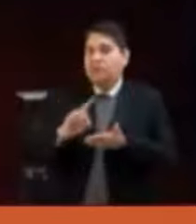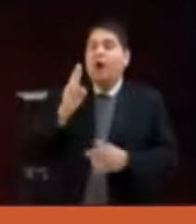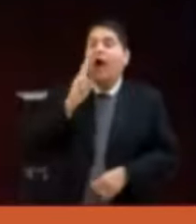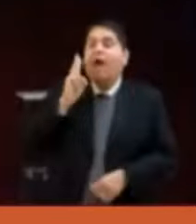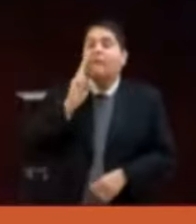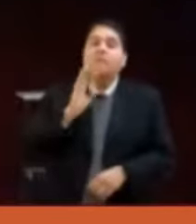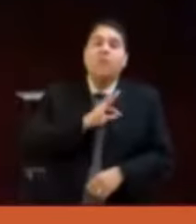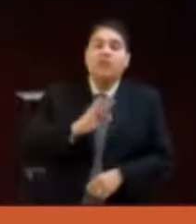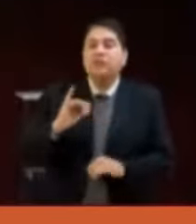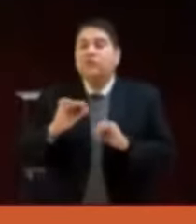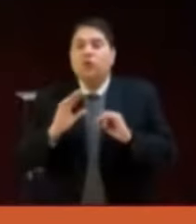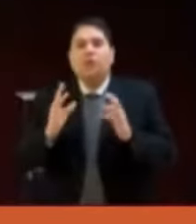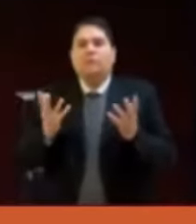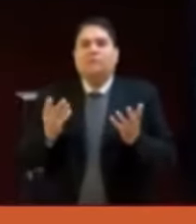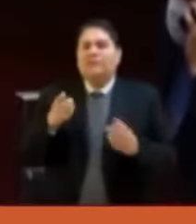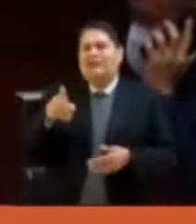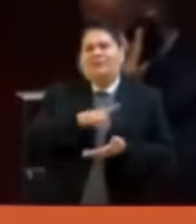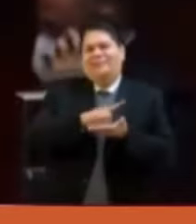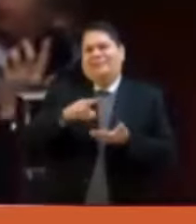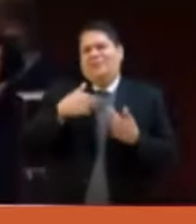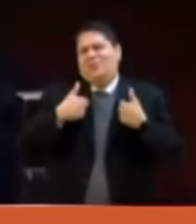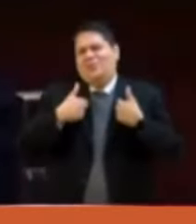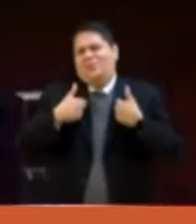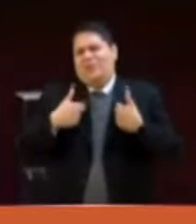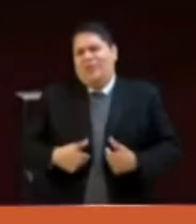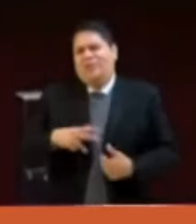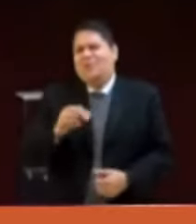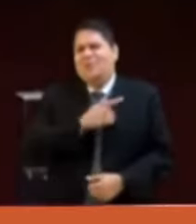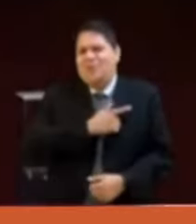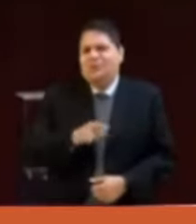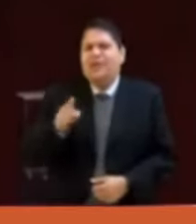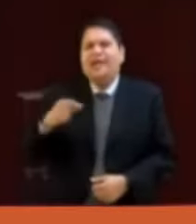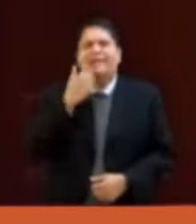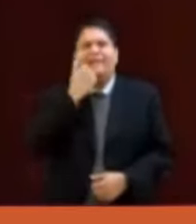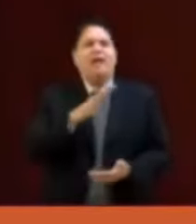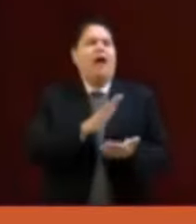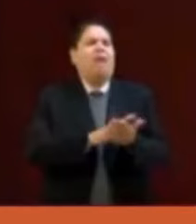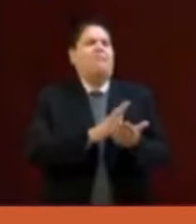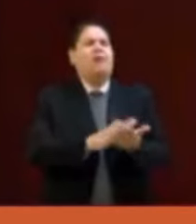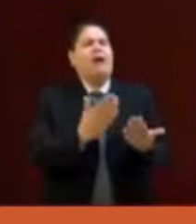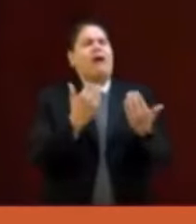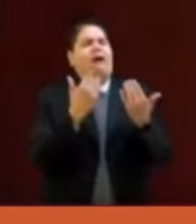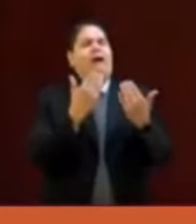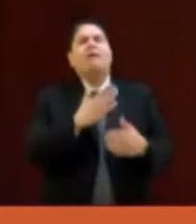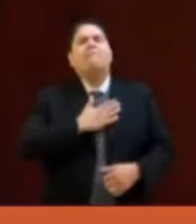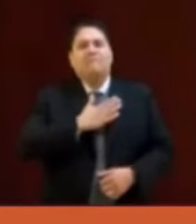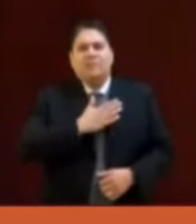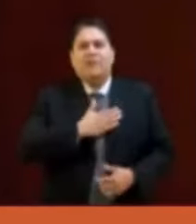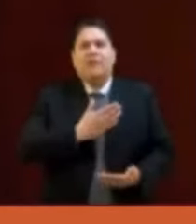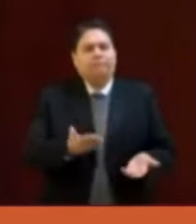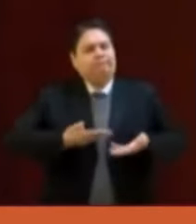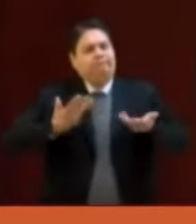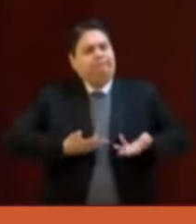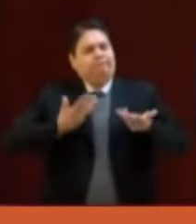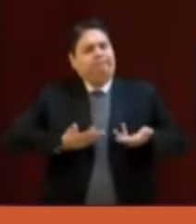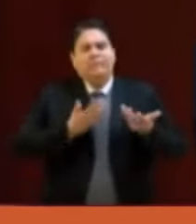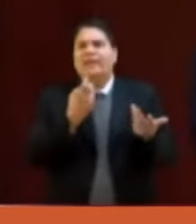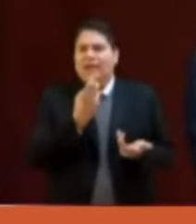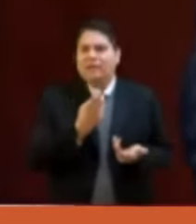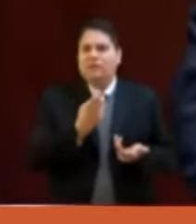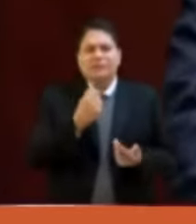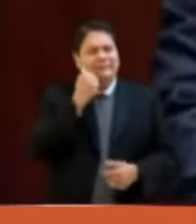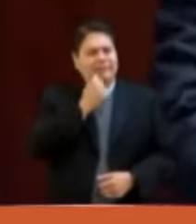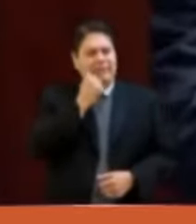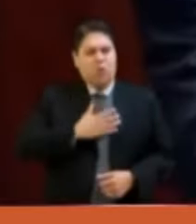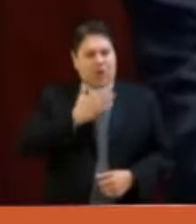gustan Claro que no le gustan porque es lo que le gusta son los aplausos a lo que él le gusta es que le den